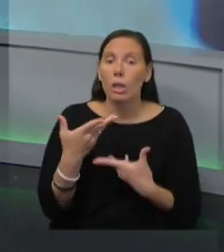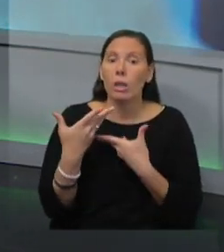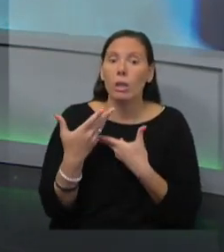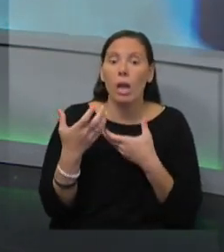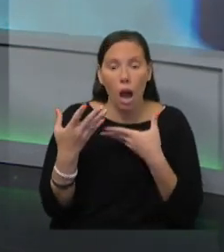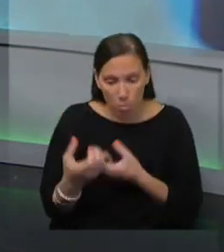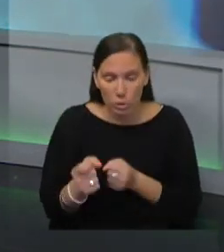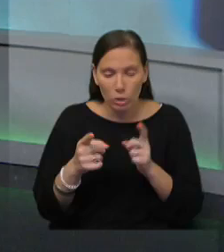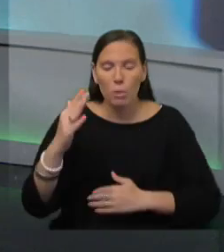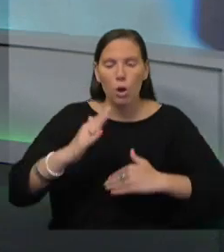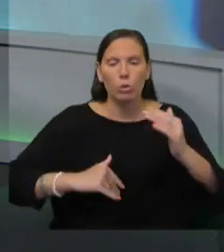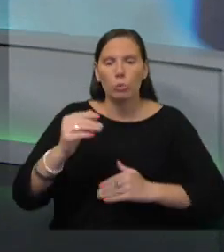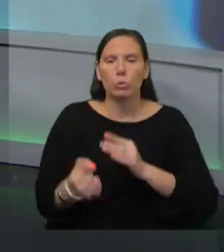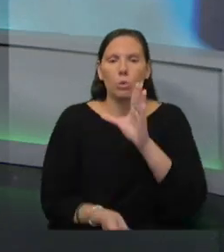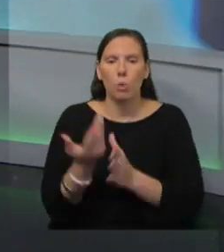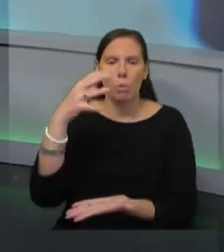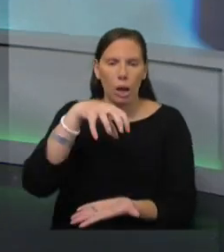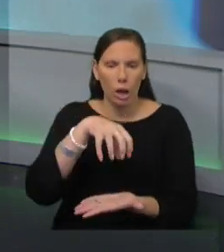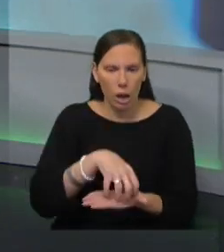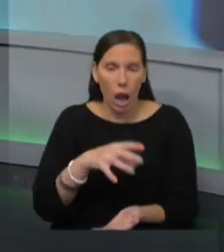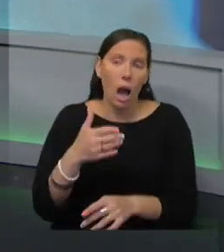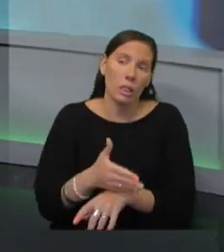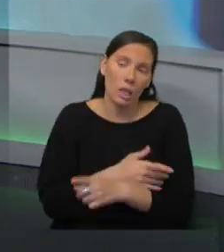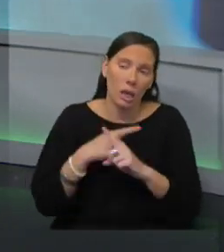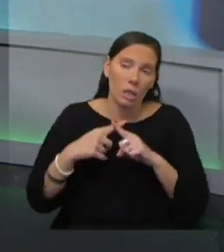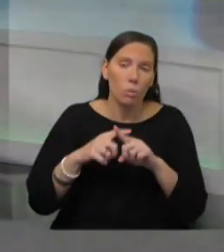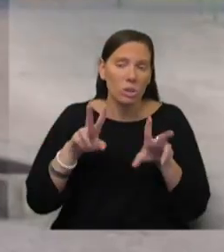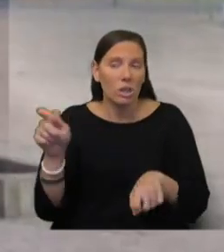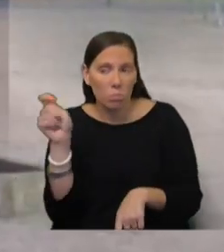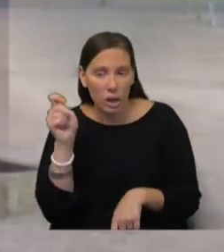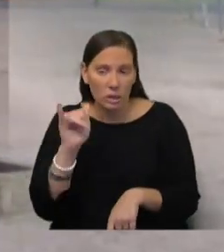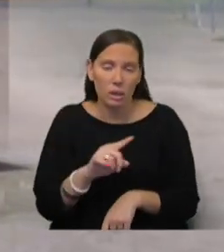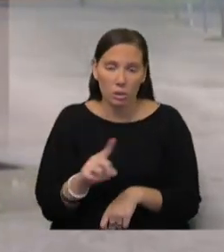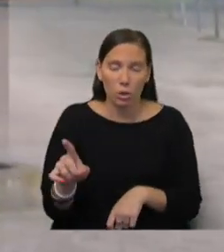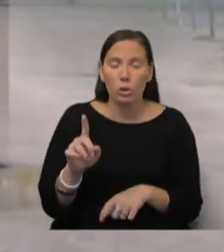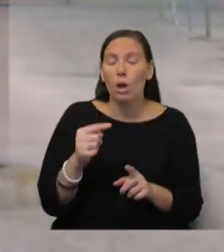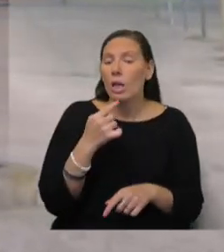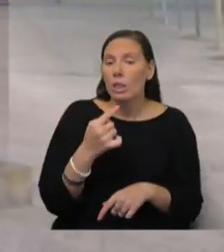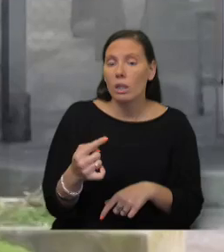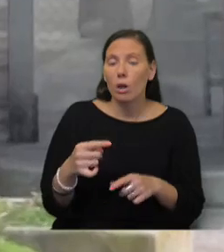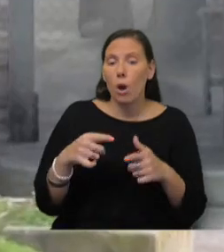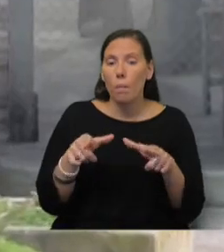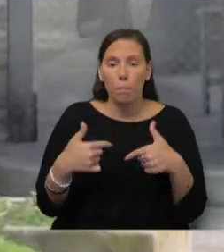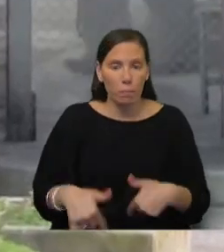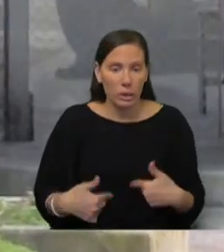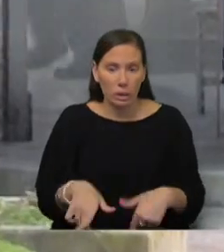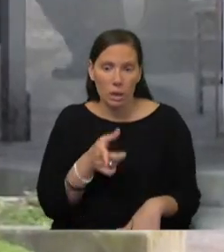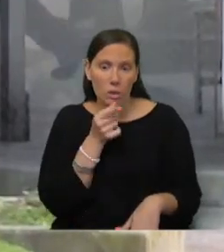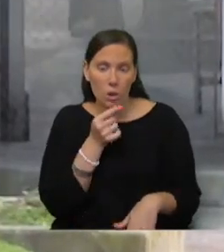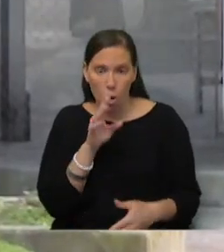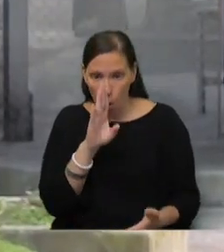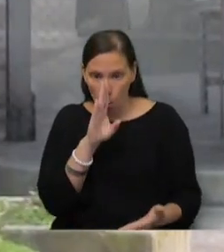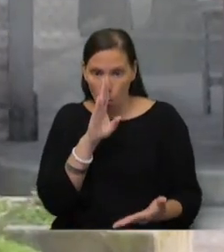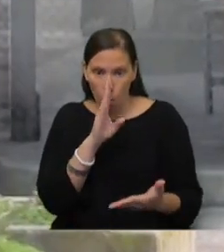cárceles antes que discutir una declaración de emergencia carcelaria martinelli dijo que el Ministerio del interior es el último